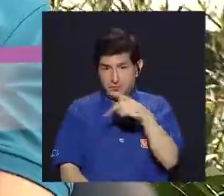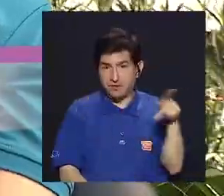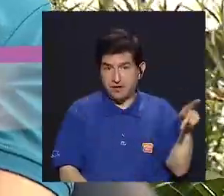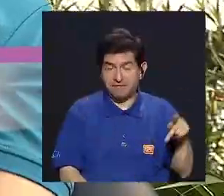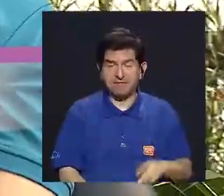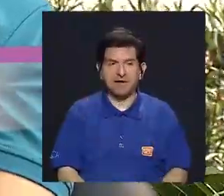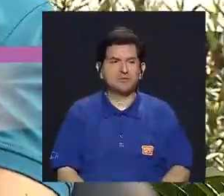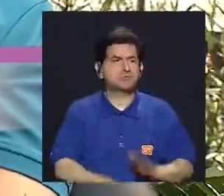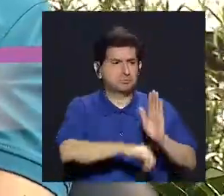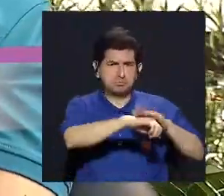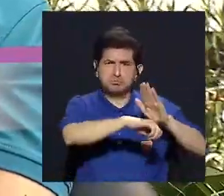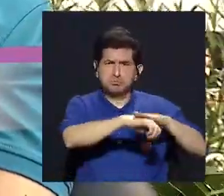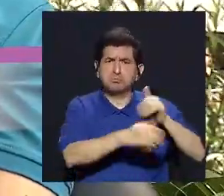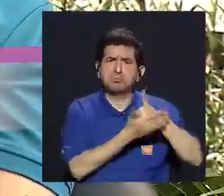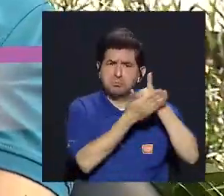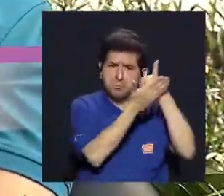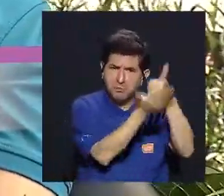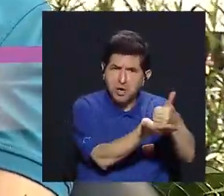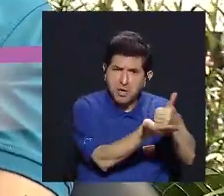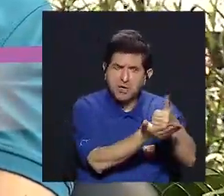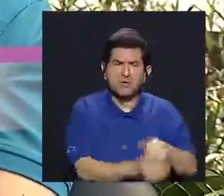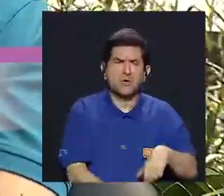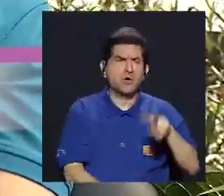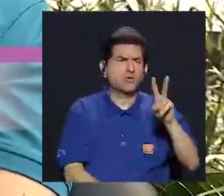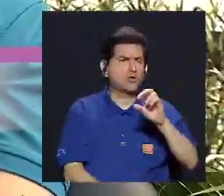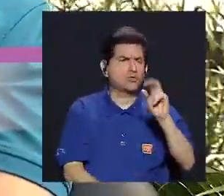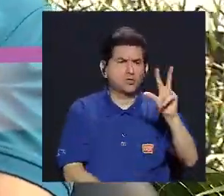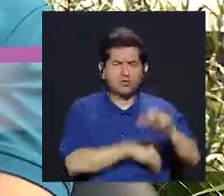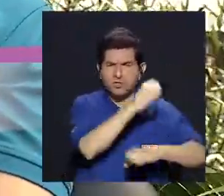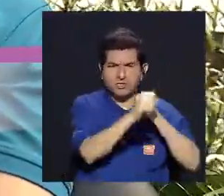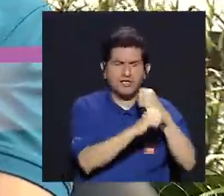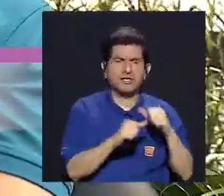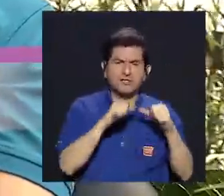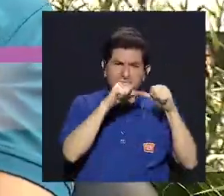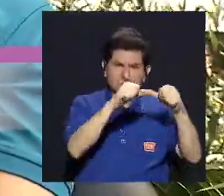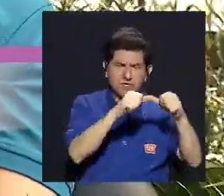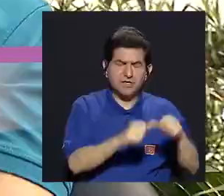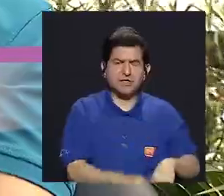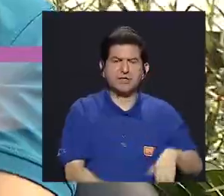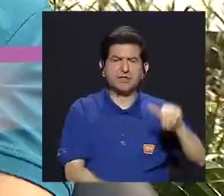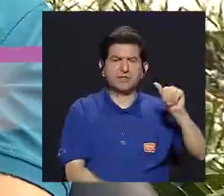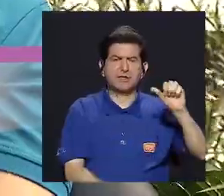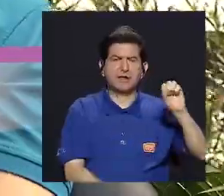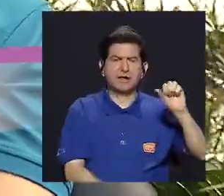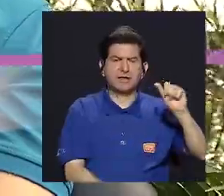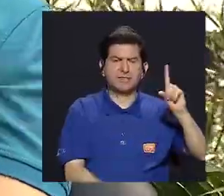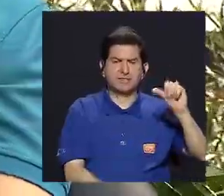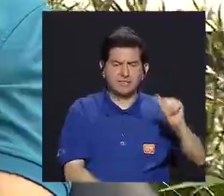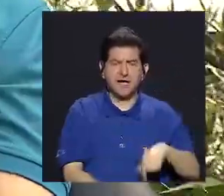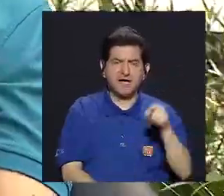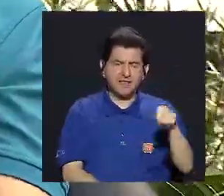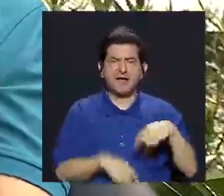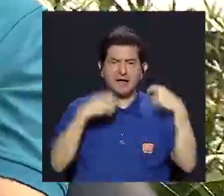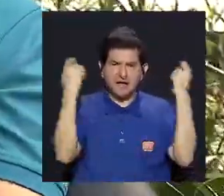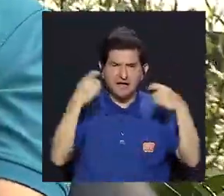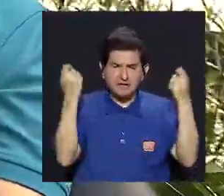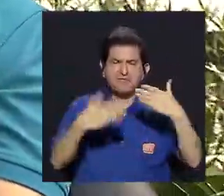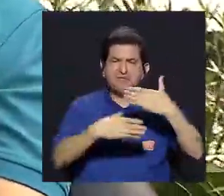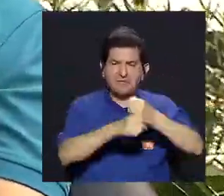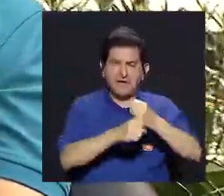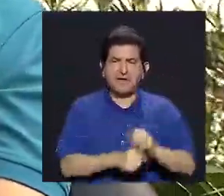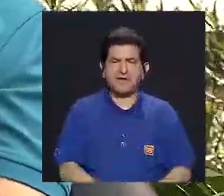incluso pues nos han permitido colaborar 23 años seguidos lazada monteverde ha sido una feria